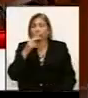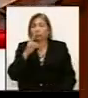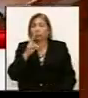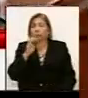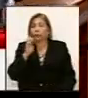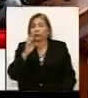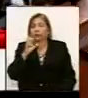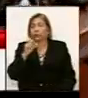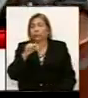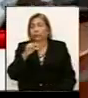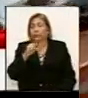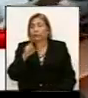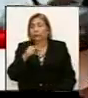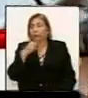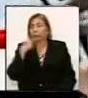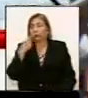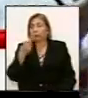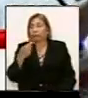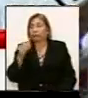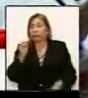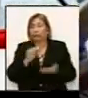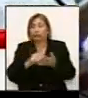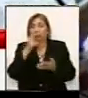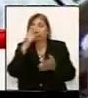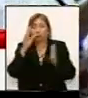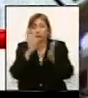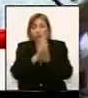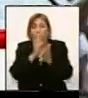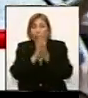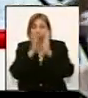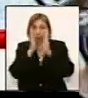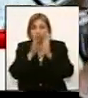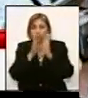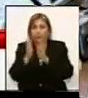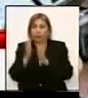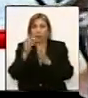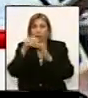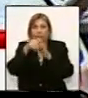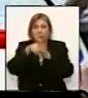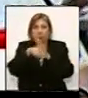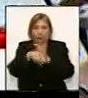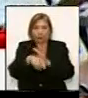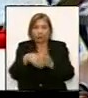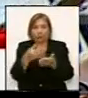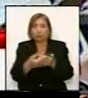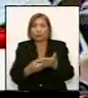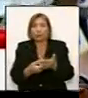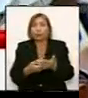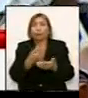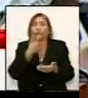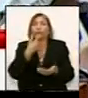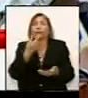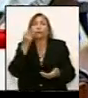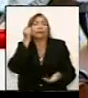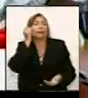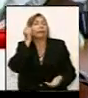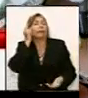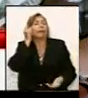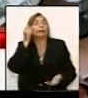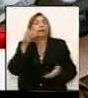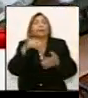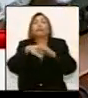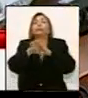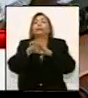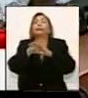dos argumentos, que más se va al tema formal, pero no de fondo. O sea, estaría dando a entender que este